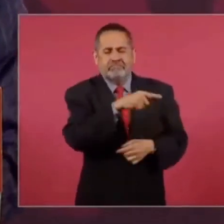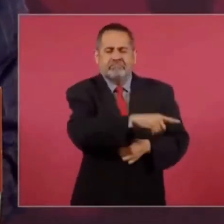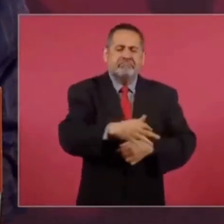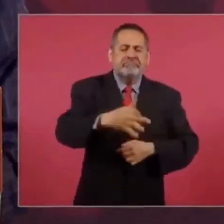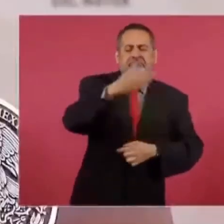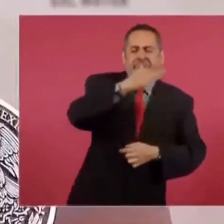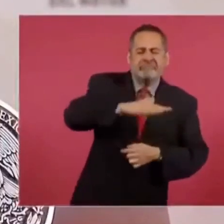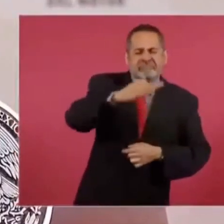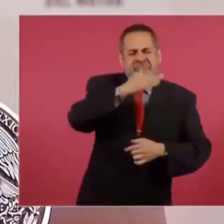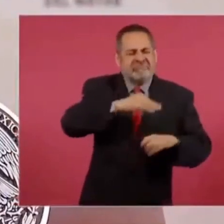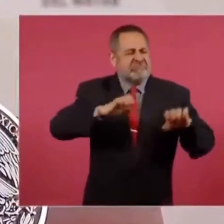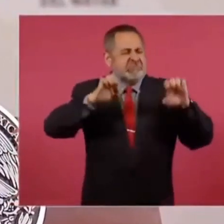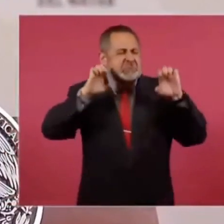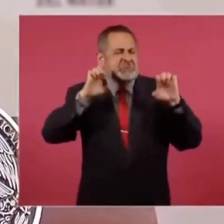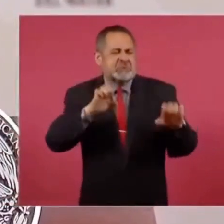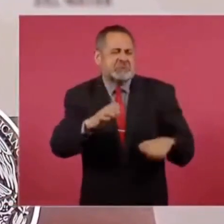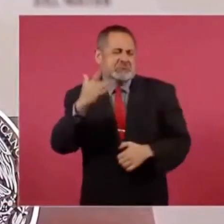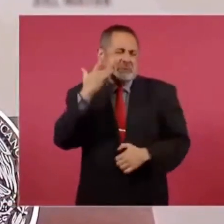festejos